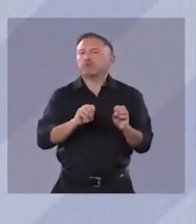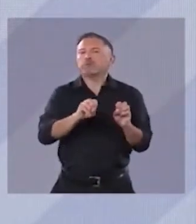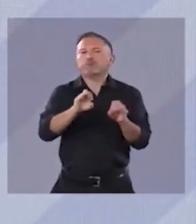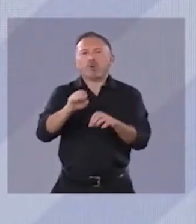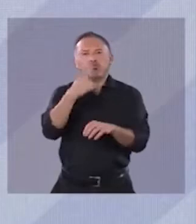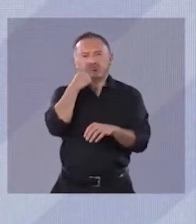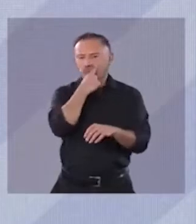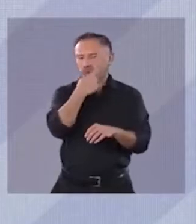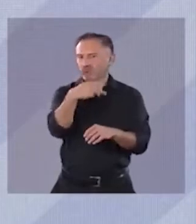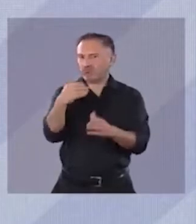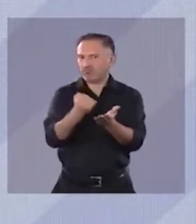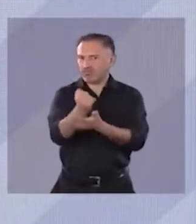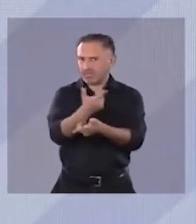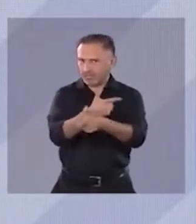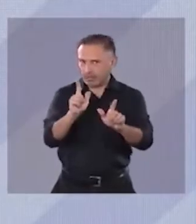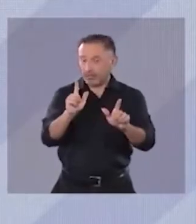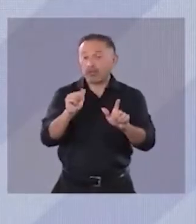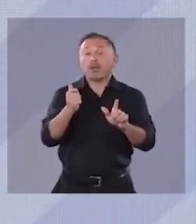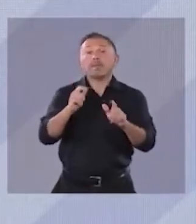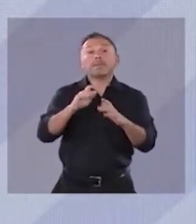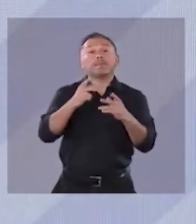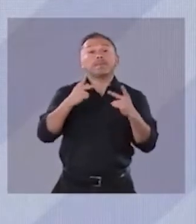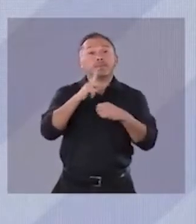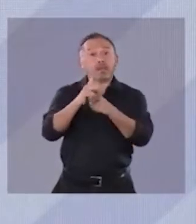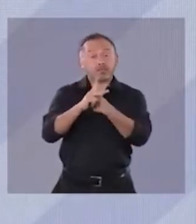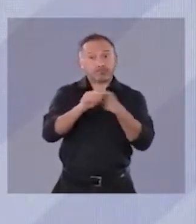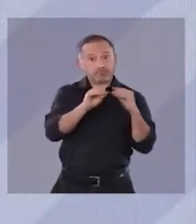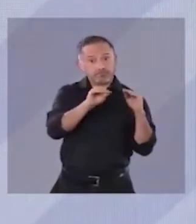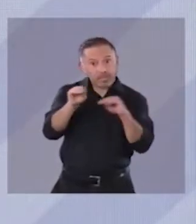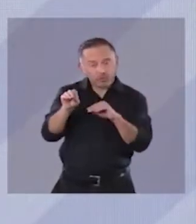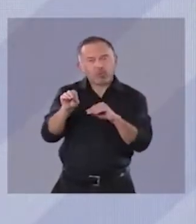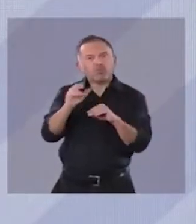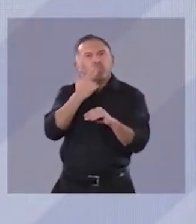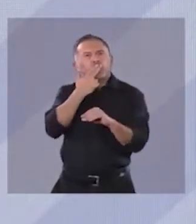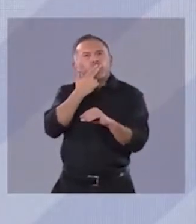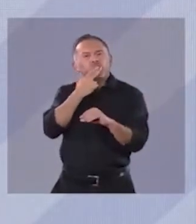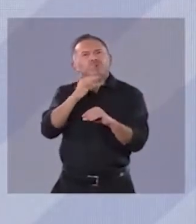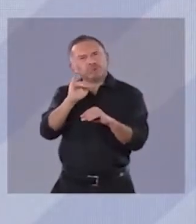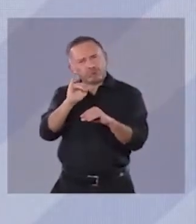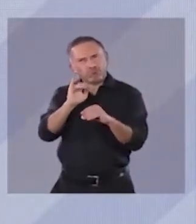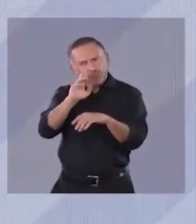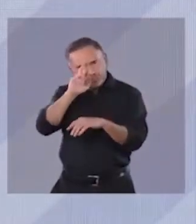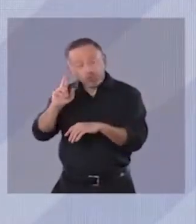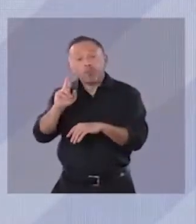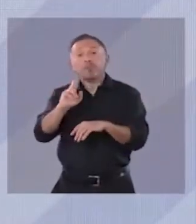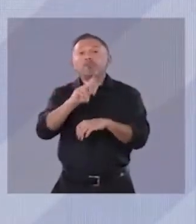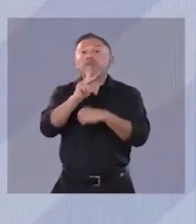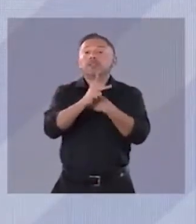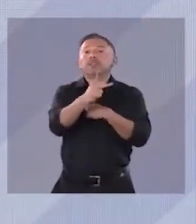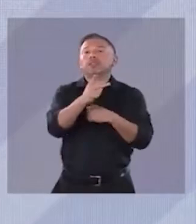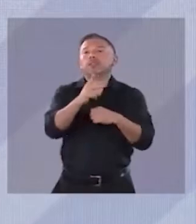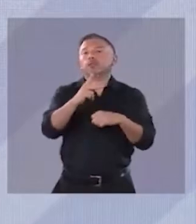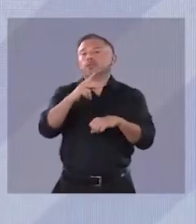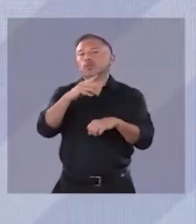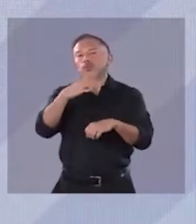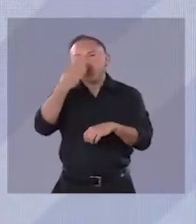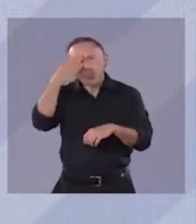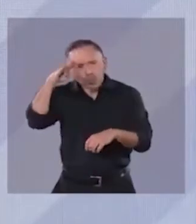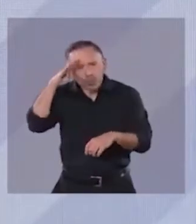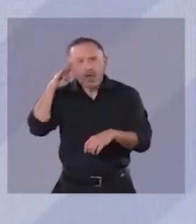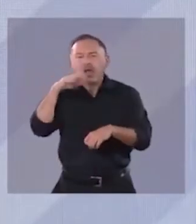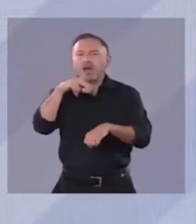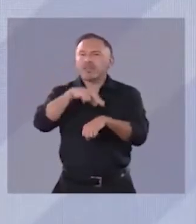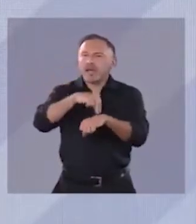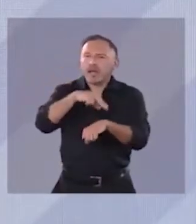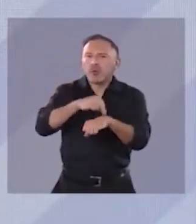migrantes. Por supuesto que quiero al pueblo de Cuba, Nicaragua, Rusia, Venezuela, pero